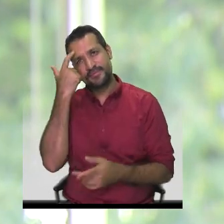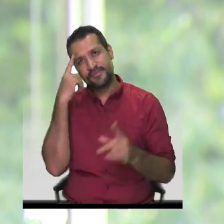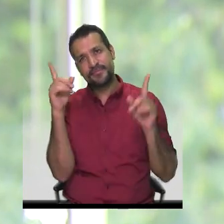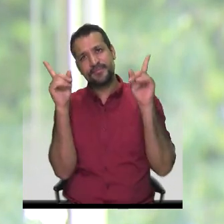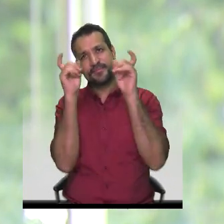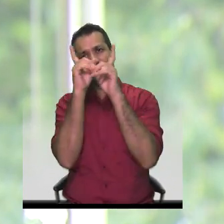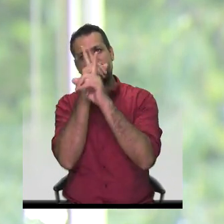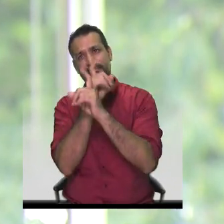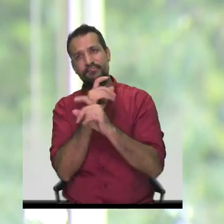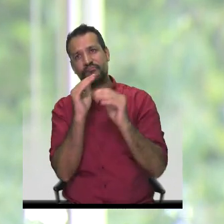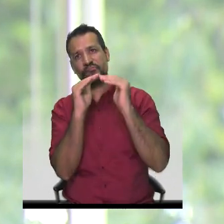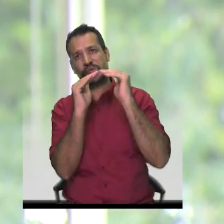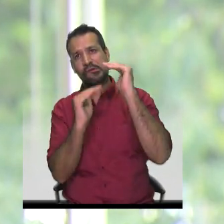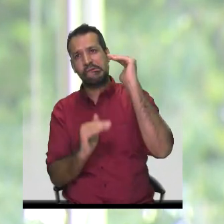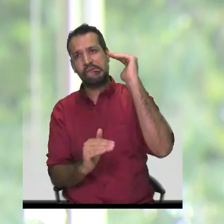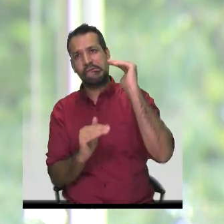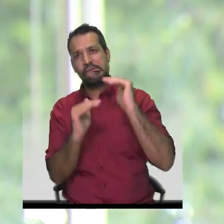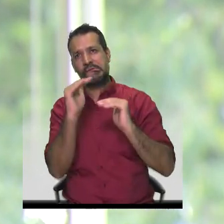relación inequitativa con el mundo.